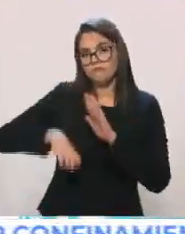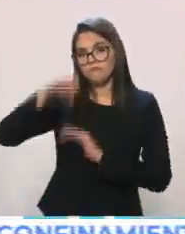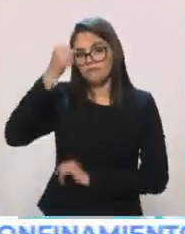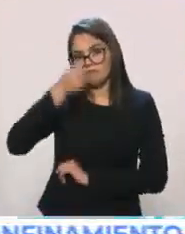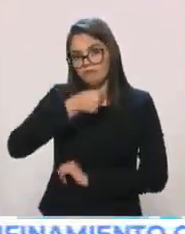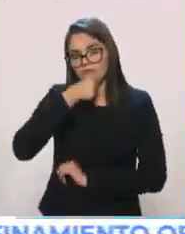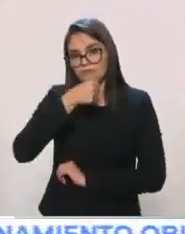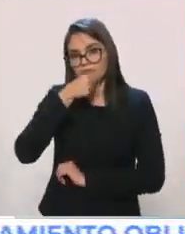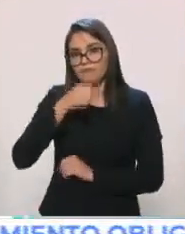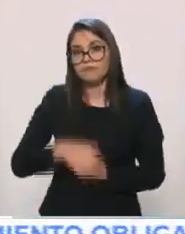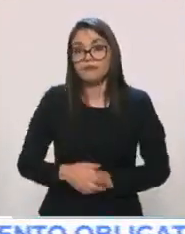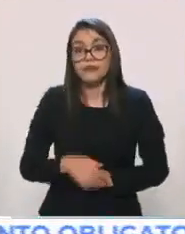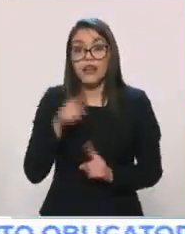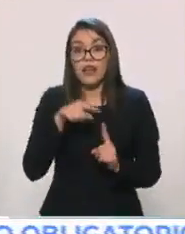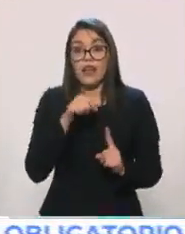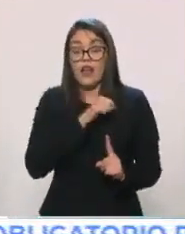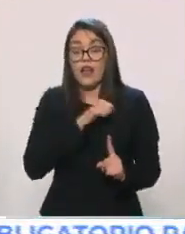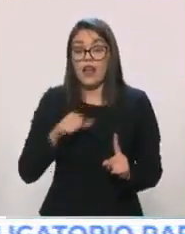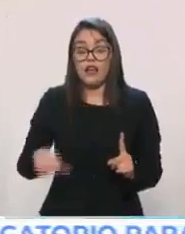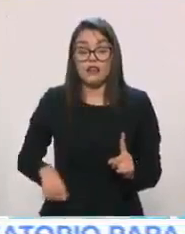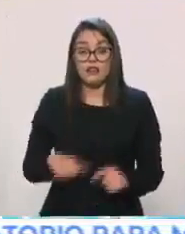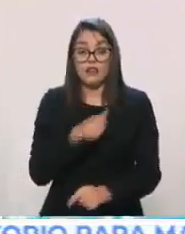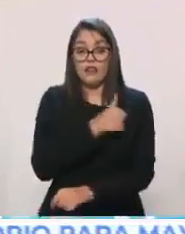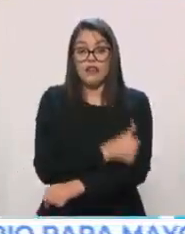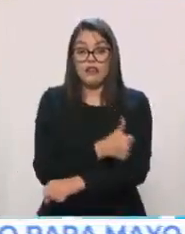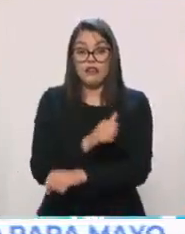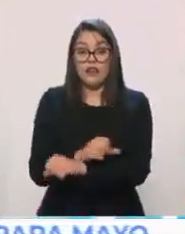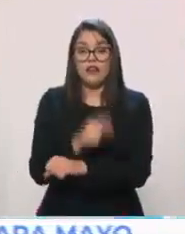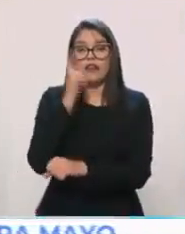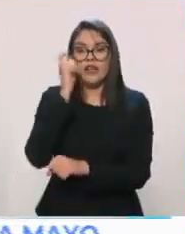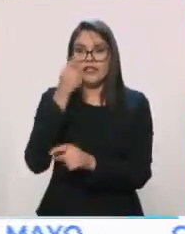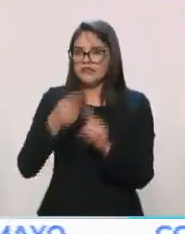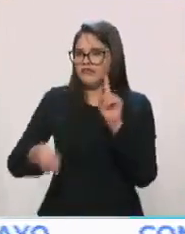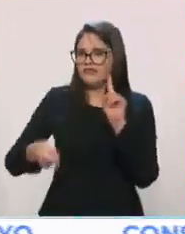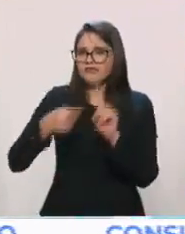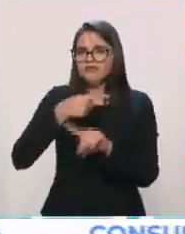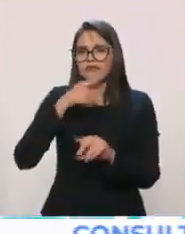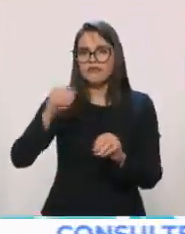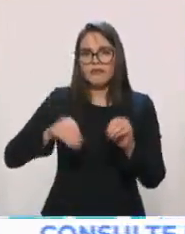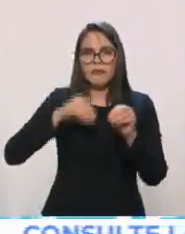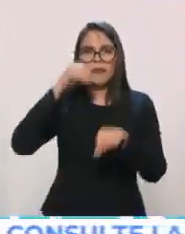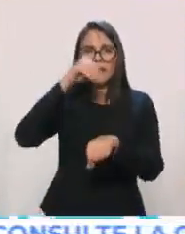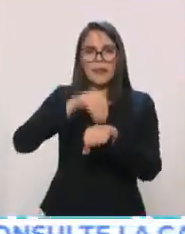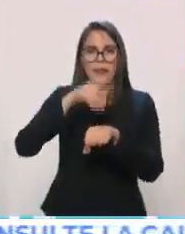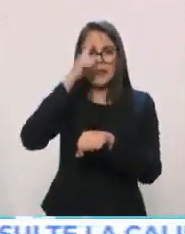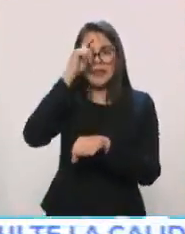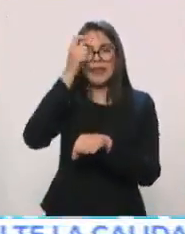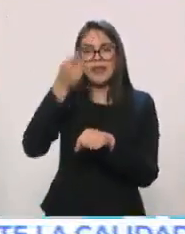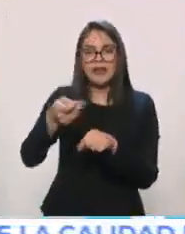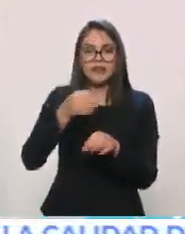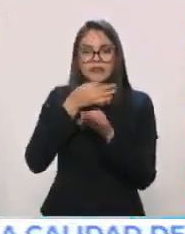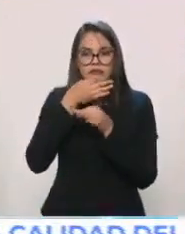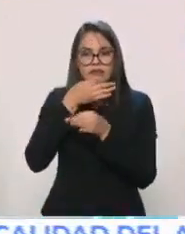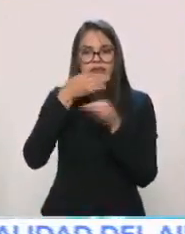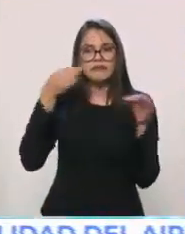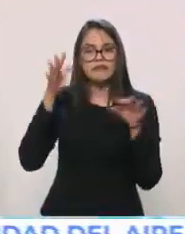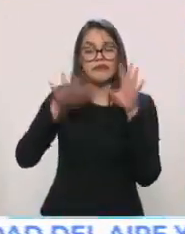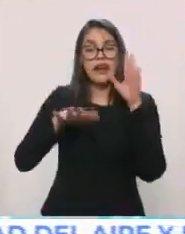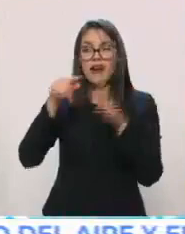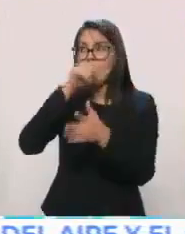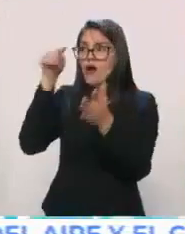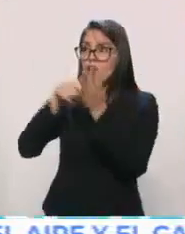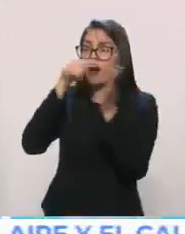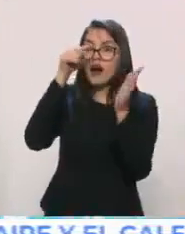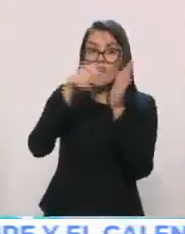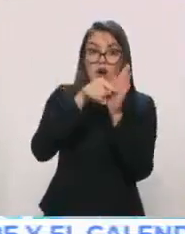Obregón fue de las primeras en poner a disposición de los micro y pequeños empresarios sus redes sociales para difundir el giro de los locales